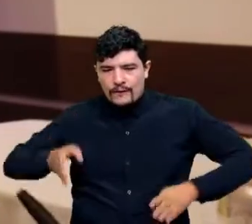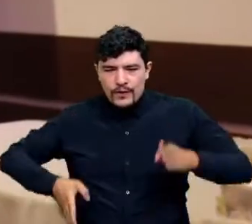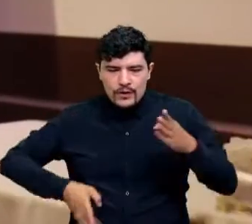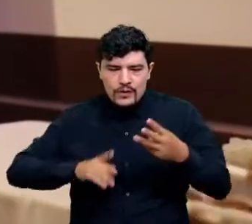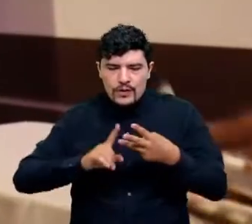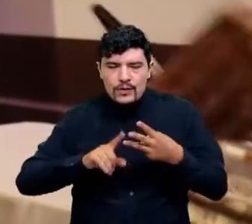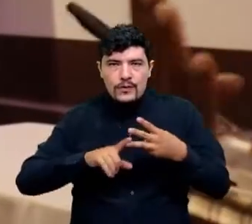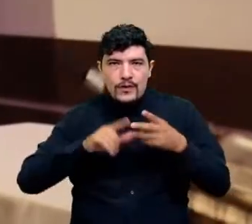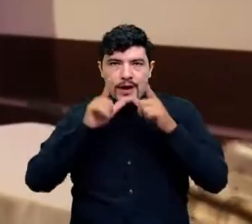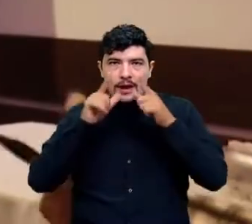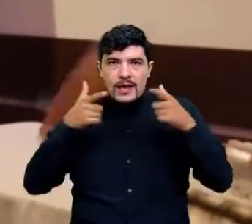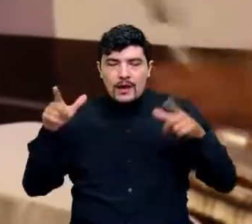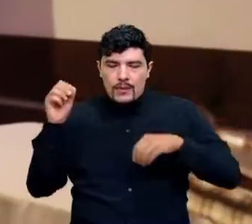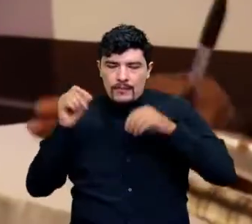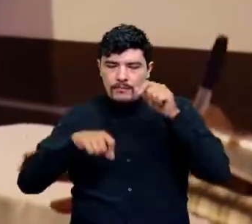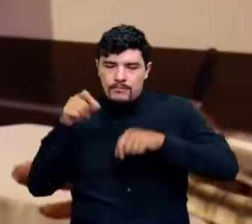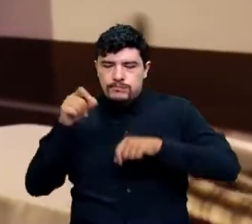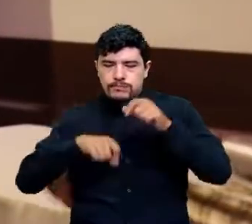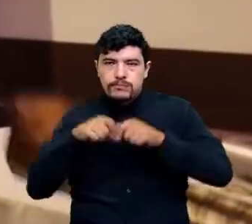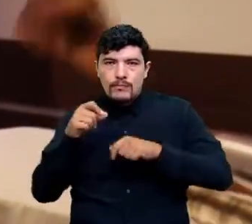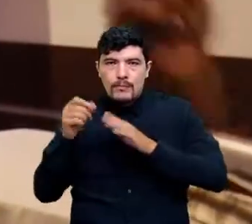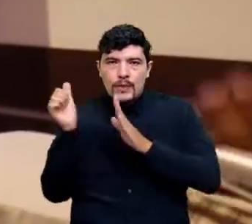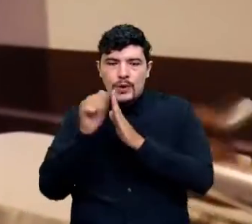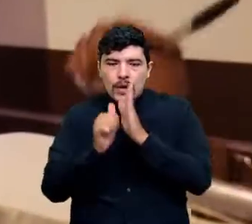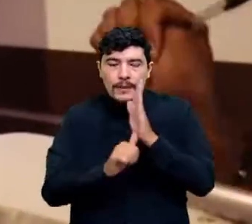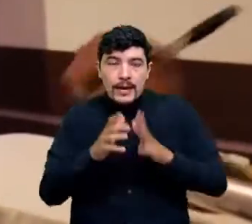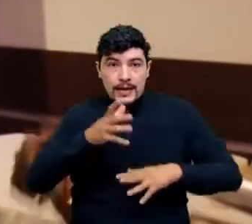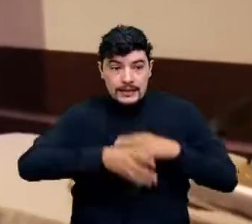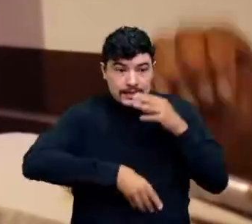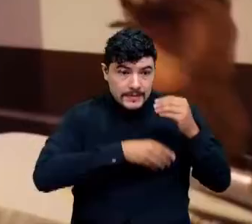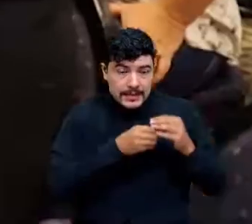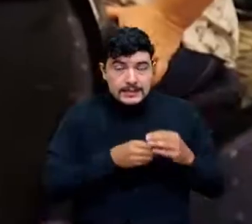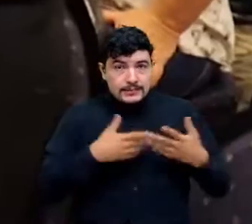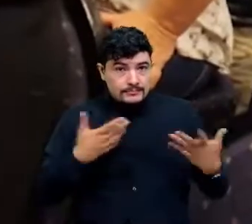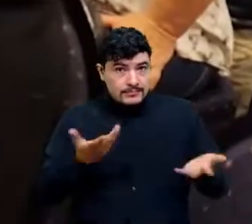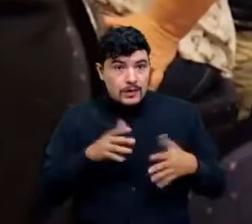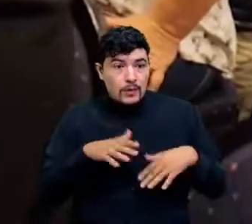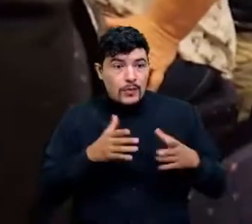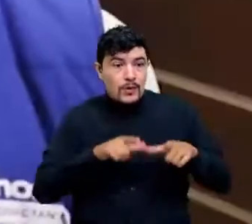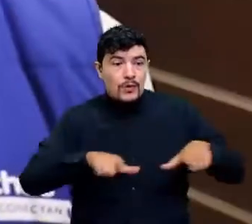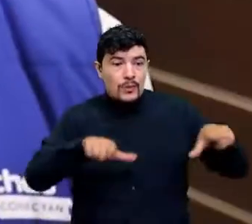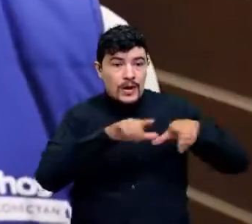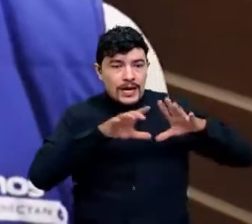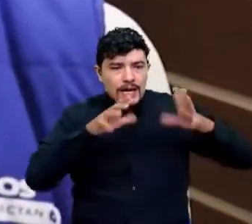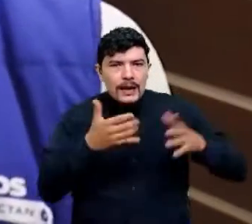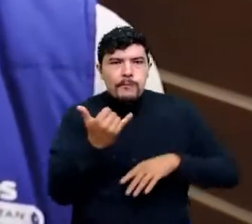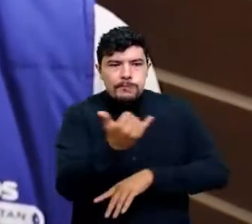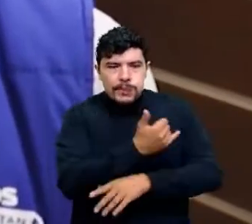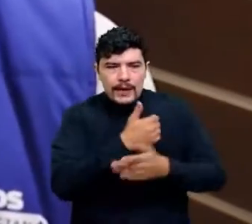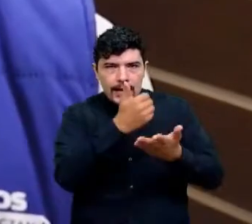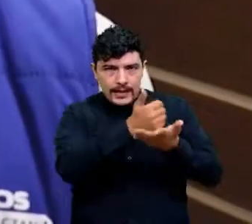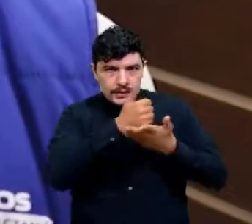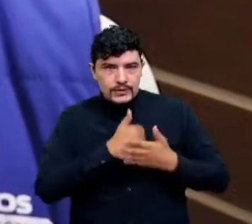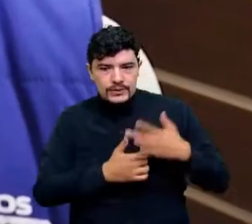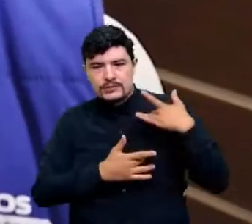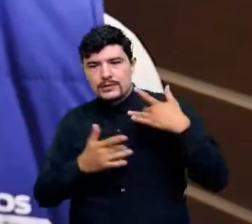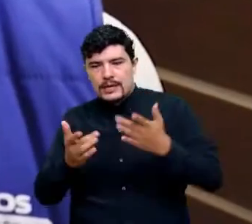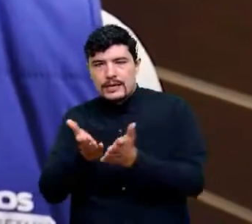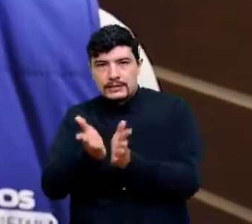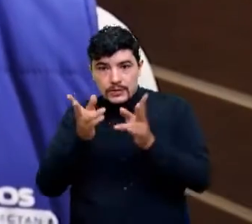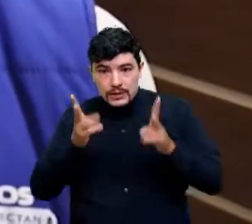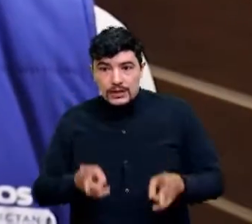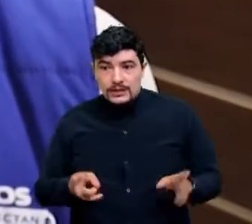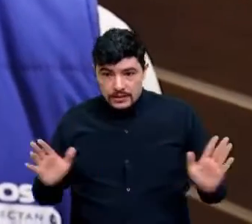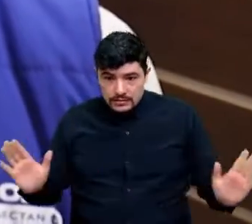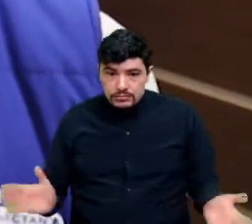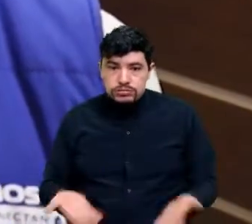lenguajes de programación y enseñarles para que ellos a través de sus aulas de clases nos ayudan y contribuyan a que los estudiantes